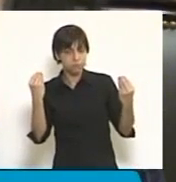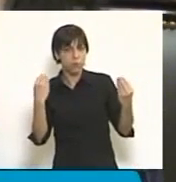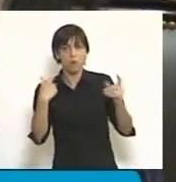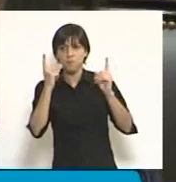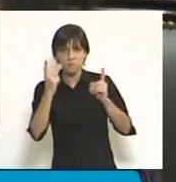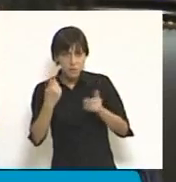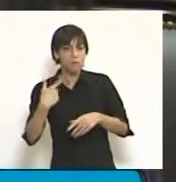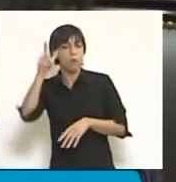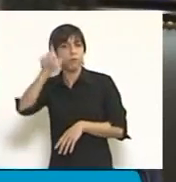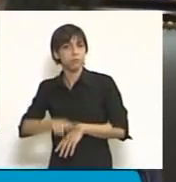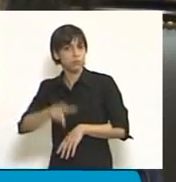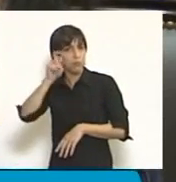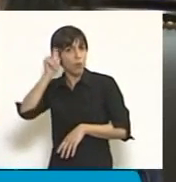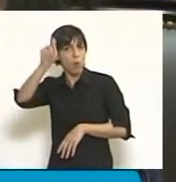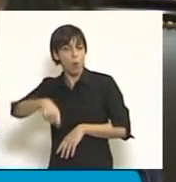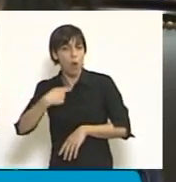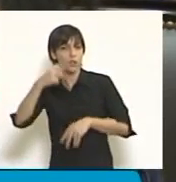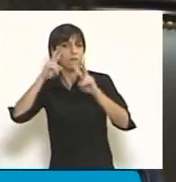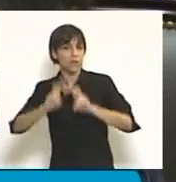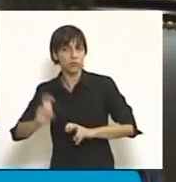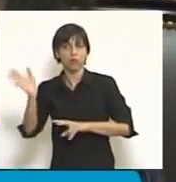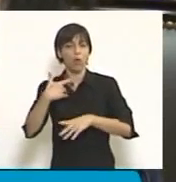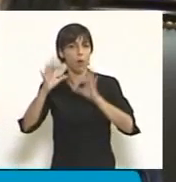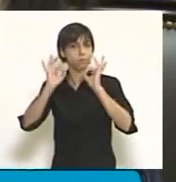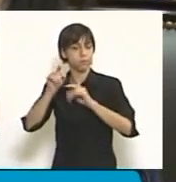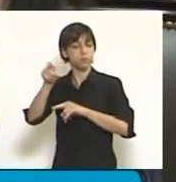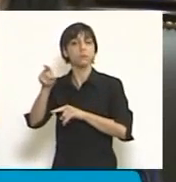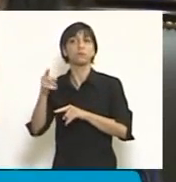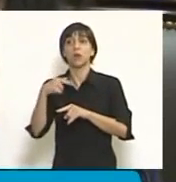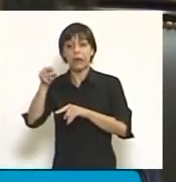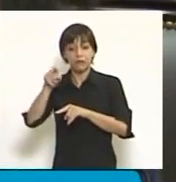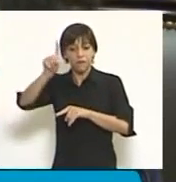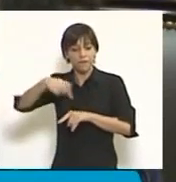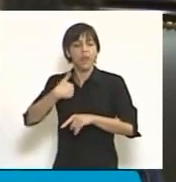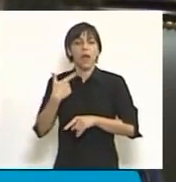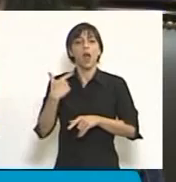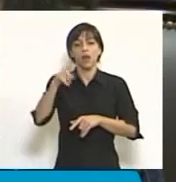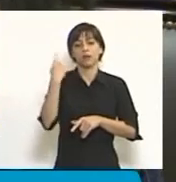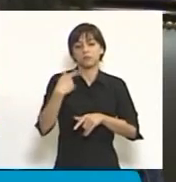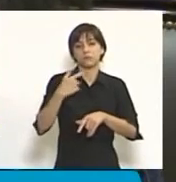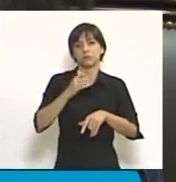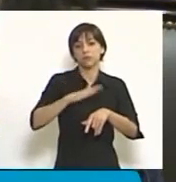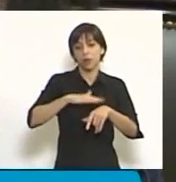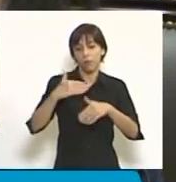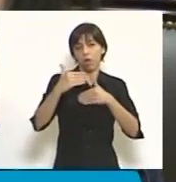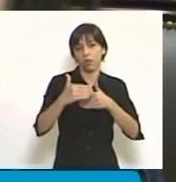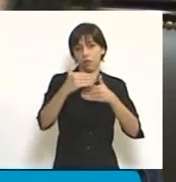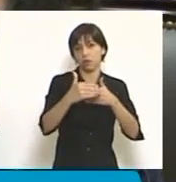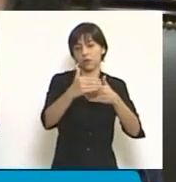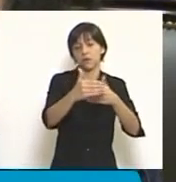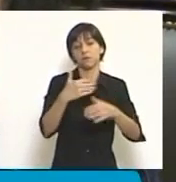evidencia por sí mismo el atraso del que somos víctimas. ¿Cómo no voy a estar de acuerdo con